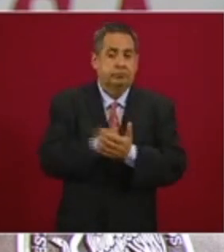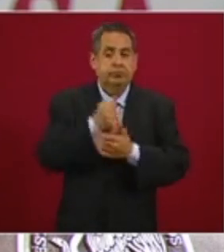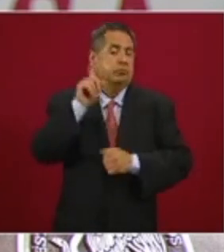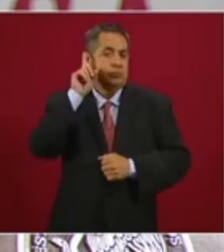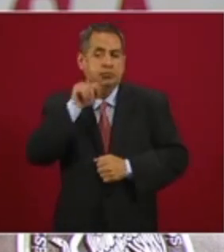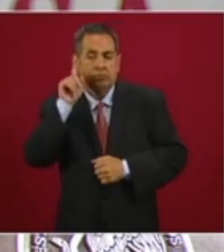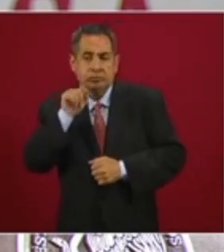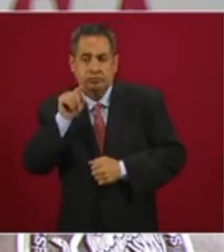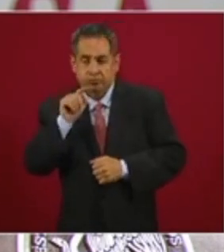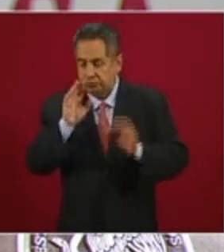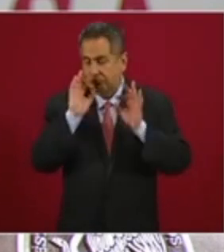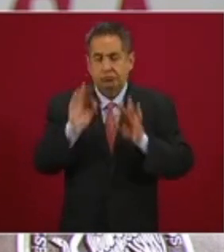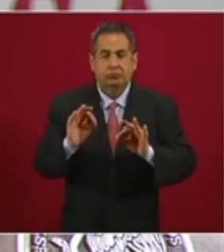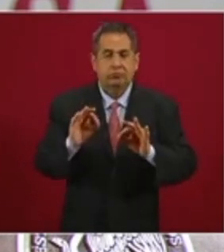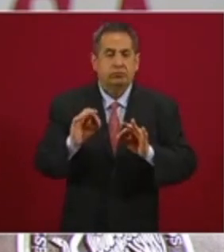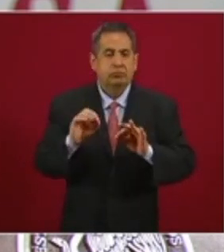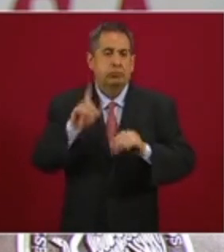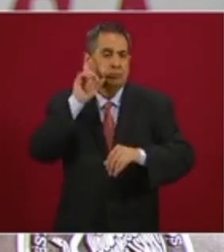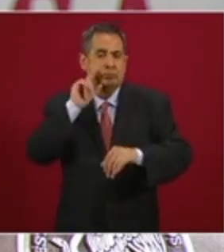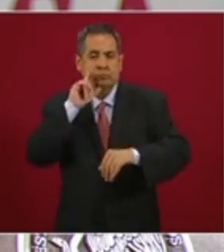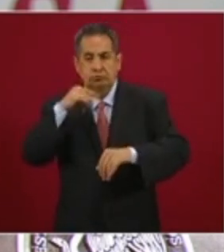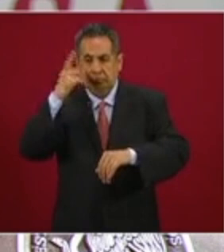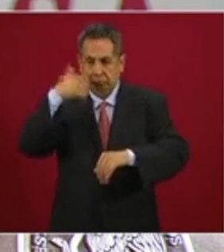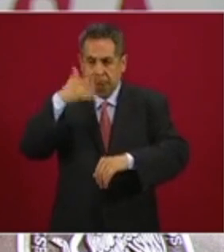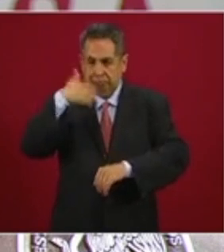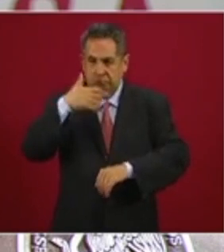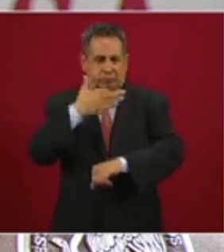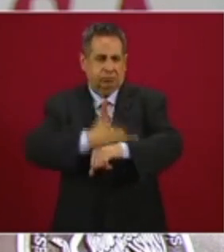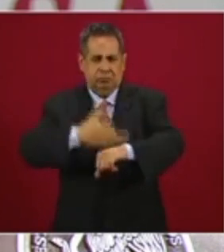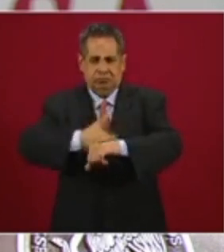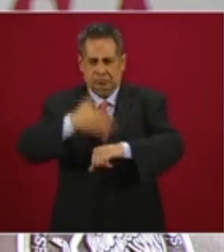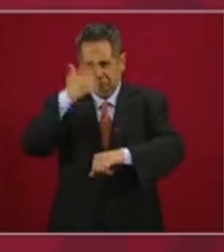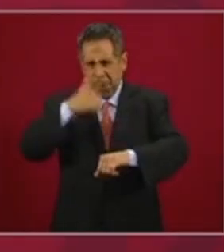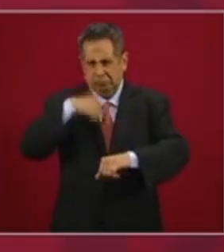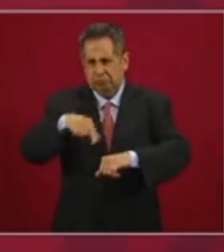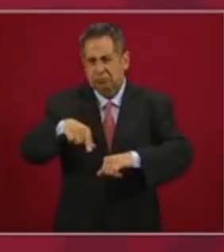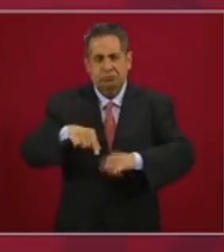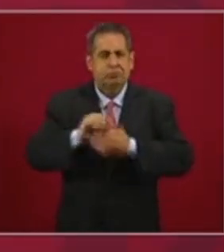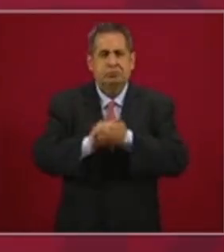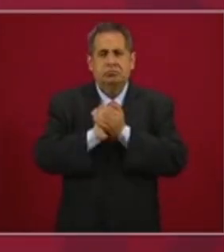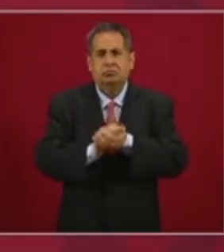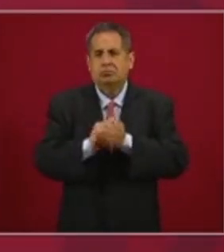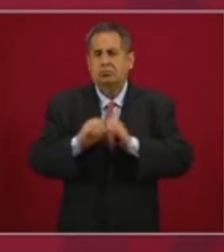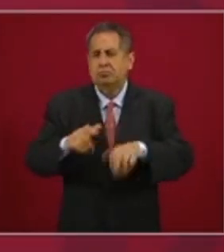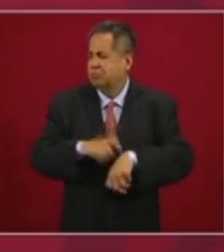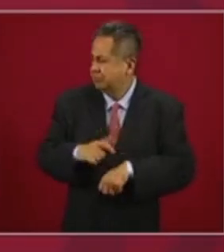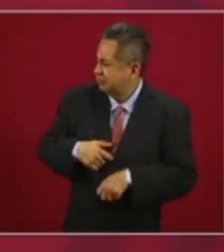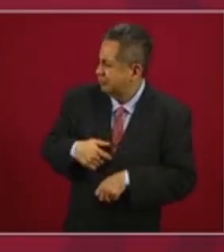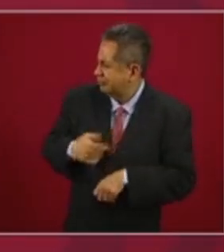mañana por la noche, por la tarde noche, sí, la tarde a las